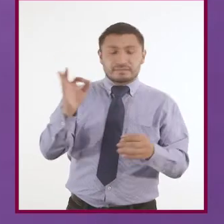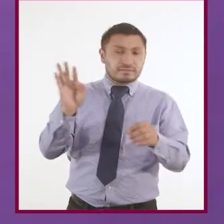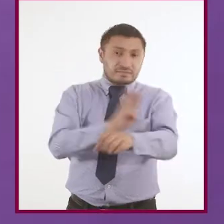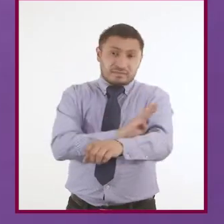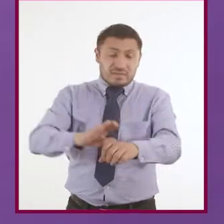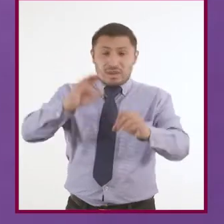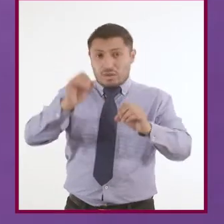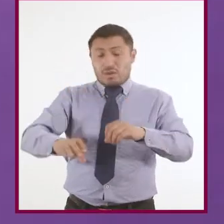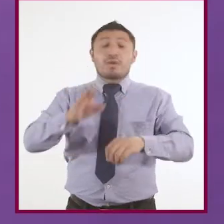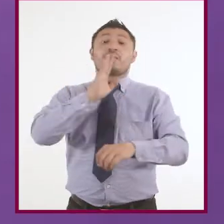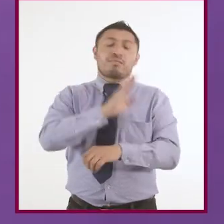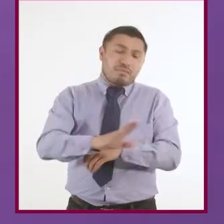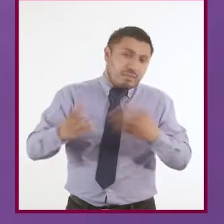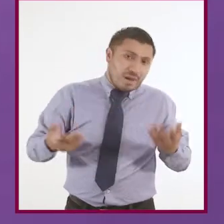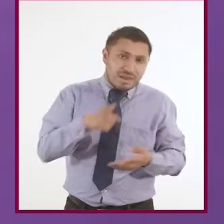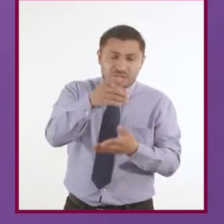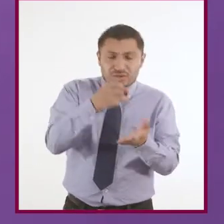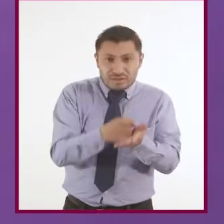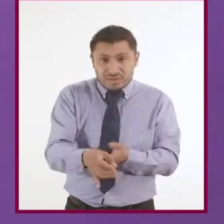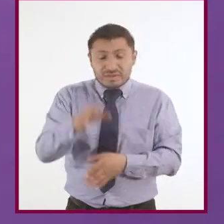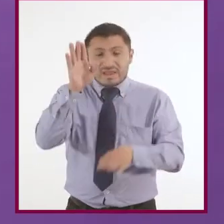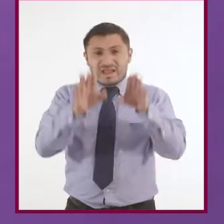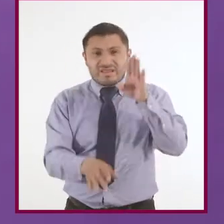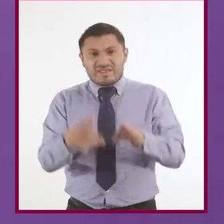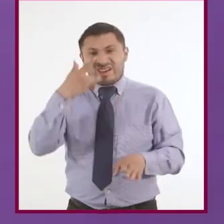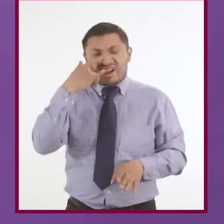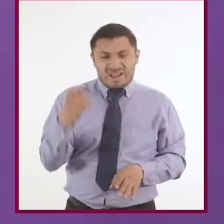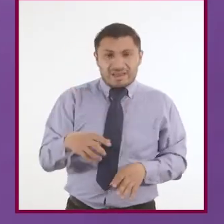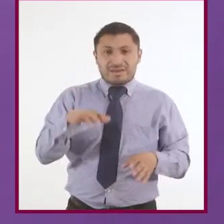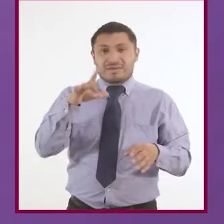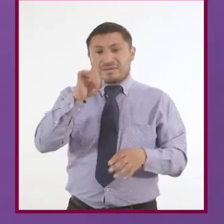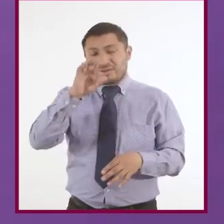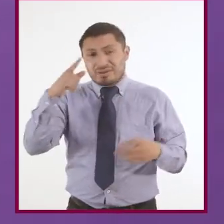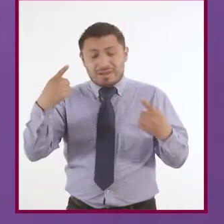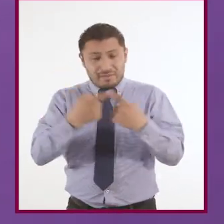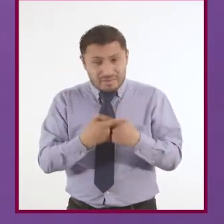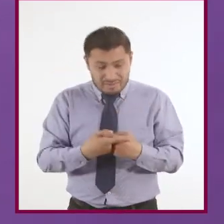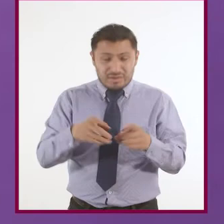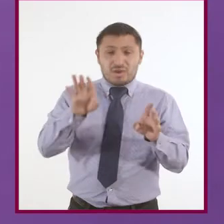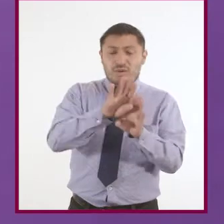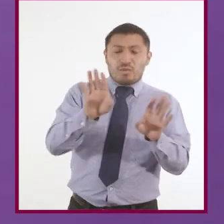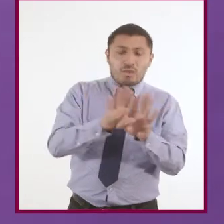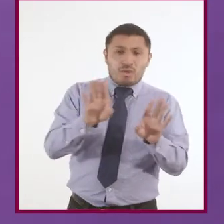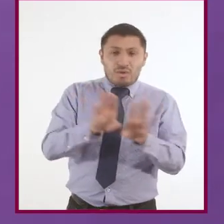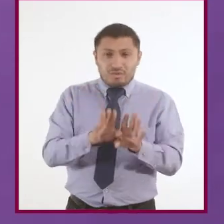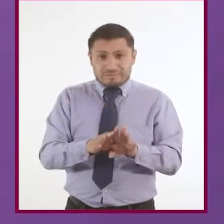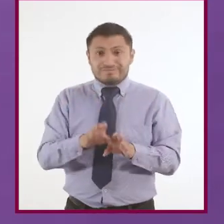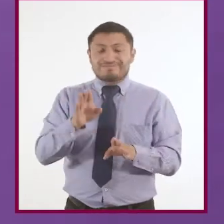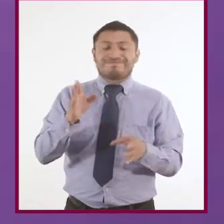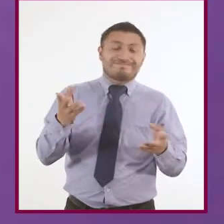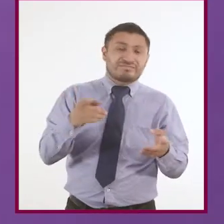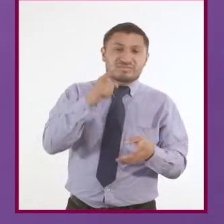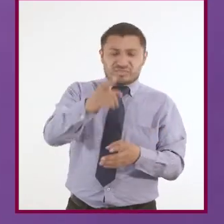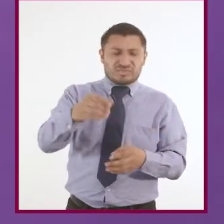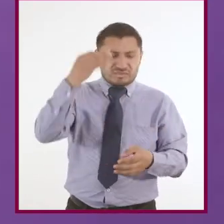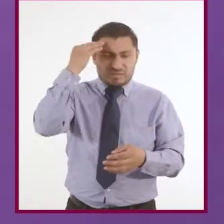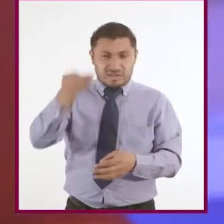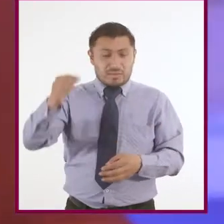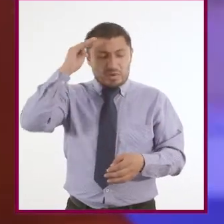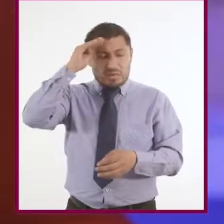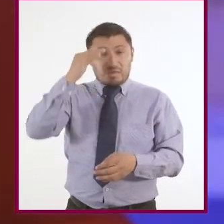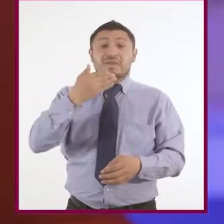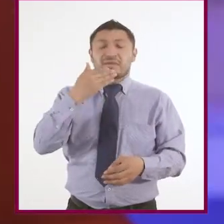de nuestra decisión. Rara vez un dilema moral es un asunto de blanco y negro. Dedícale todo el tiempo que puedas a pensar la